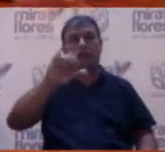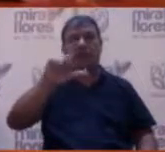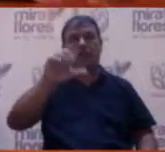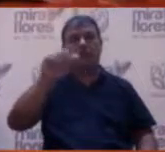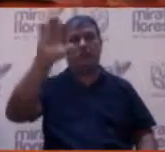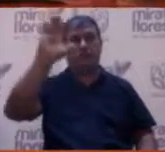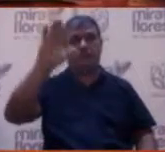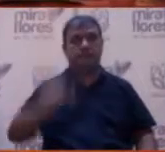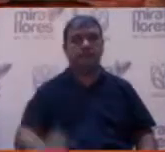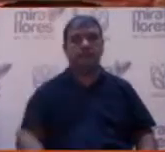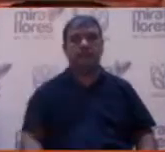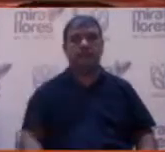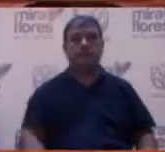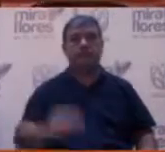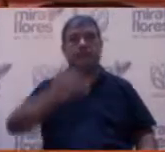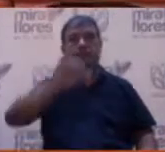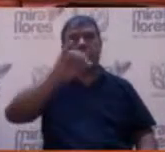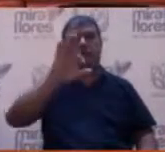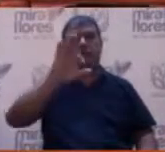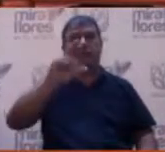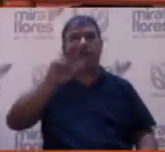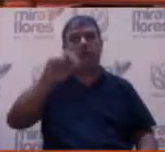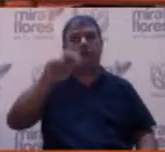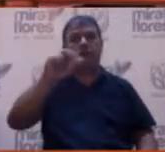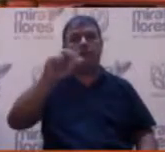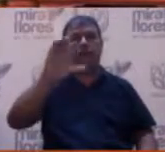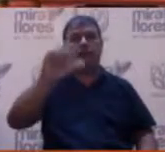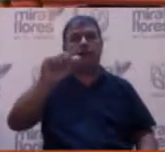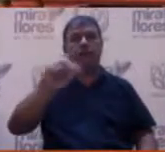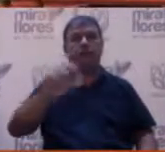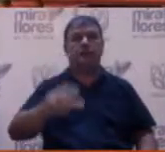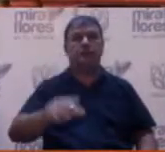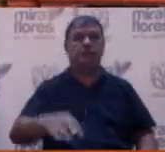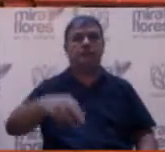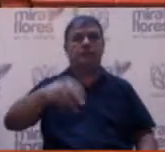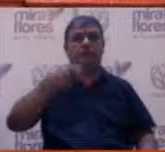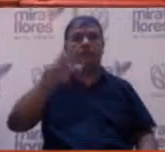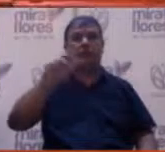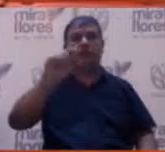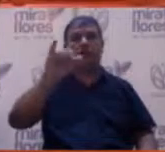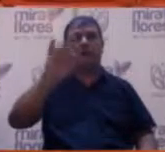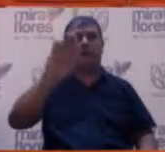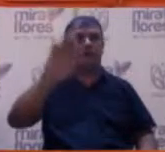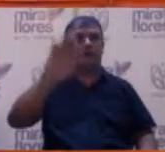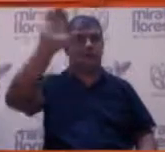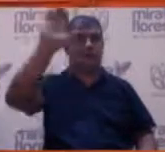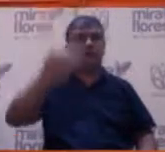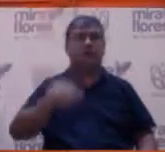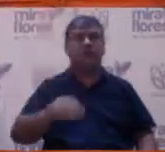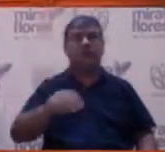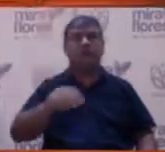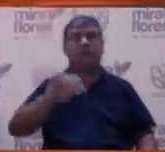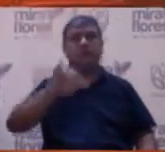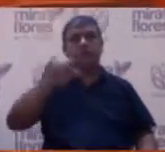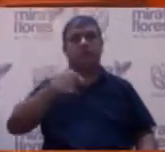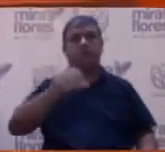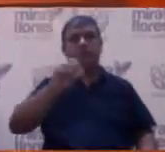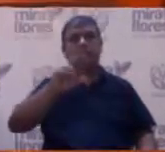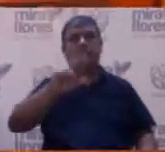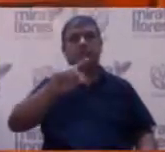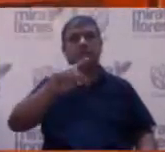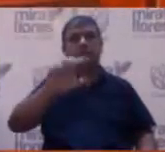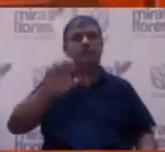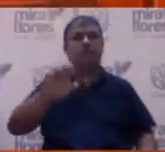Vítor. Señora Franca Rey Camino. Señor Martín Bustamante Castro. Señor Jorge de